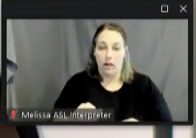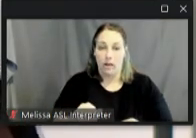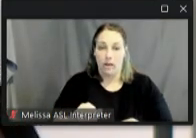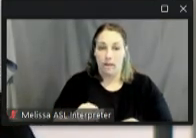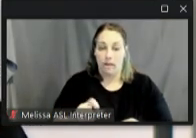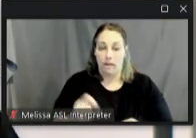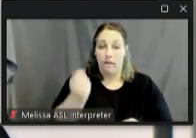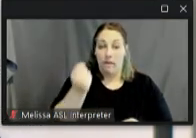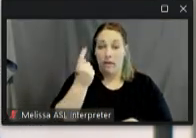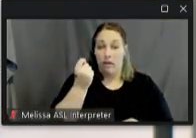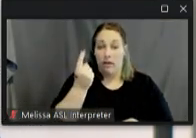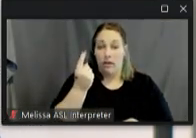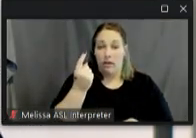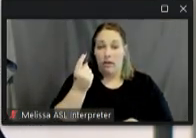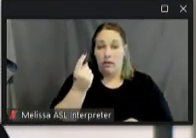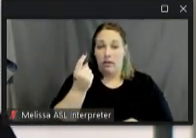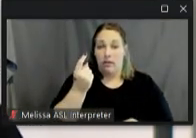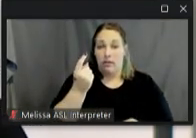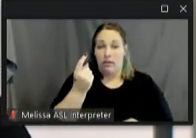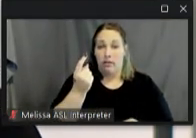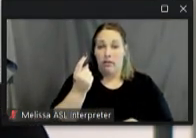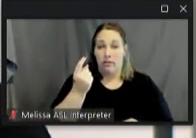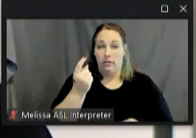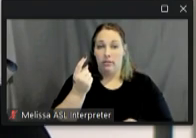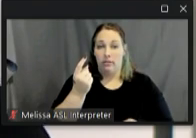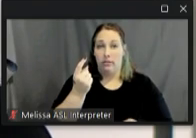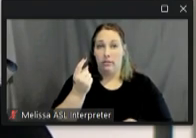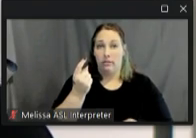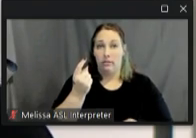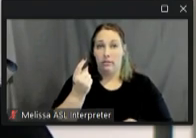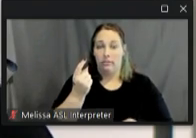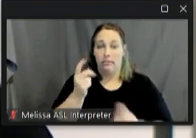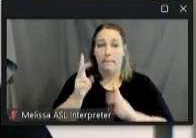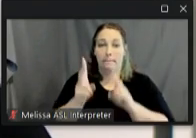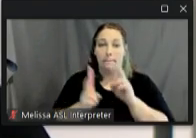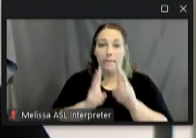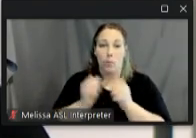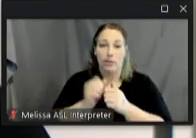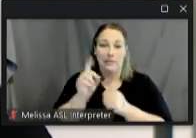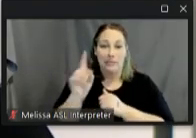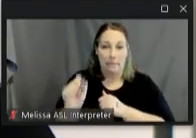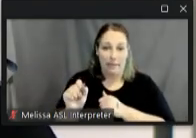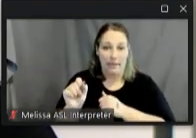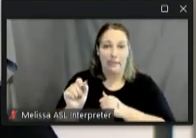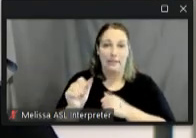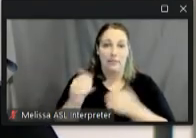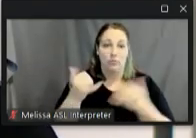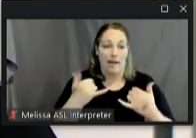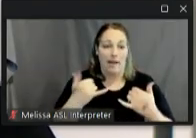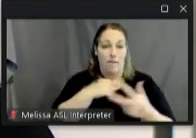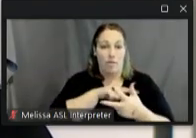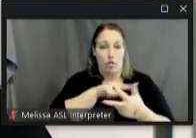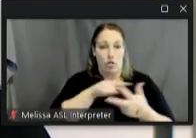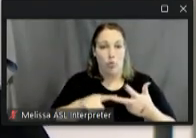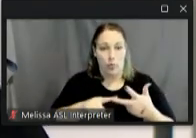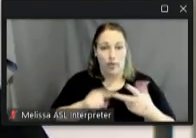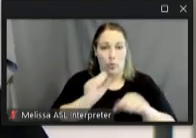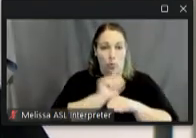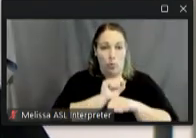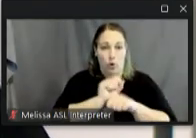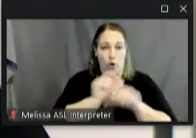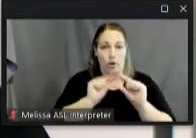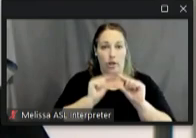donde tiene participación activa la sociedad civil. La primera es la Mesa Técnica de Reforma a la Ley de Discapacidad,